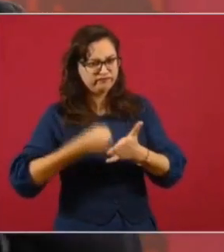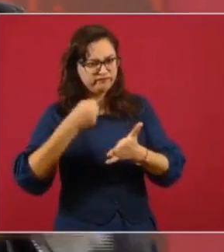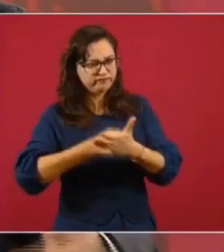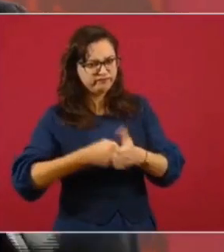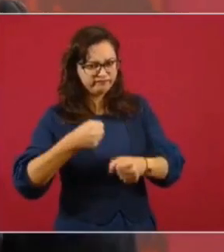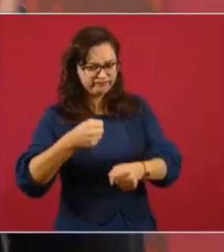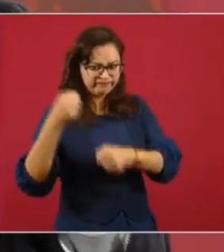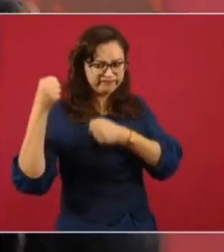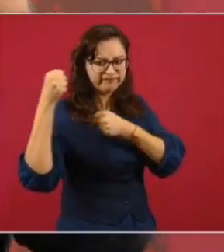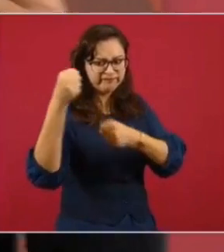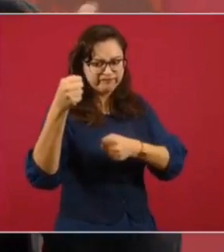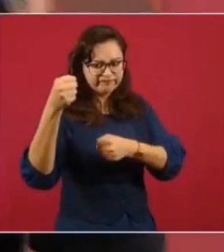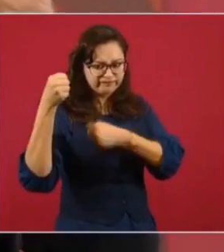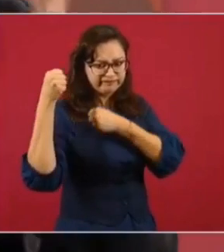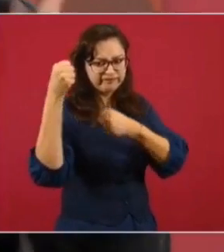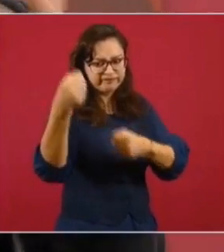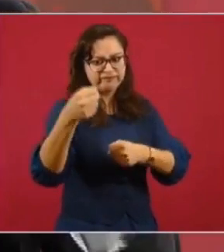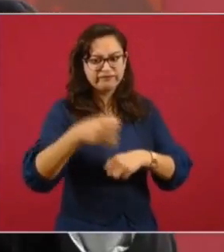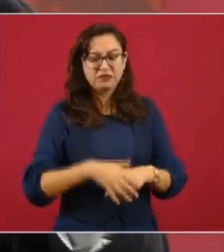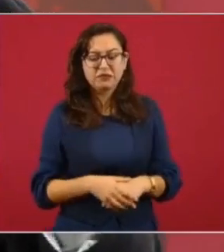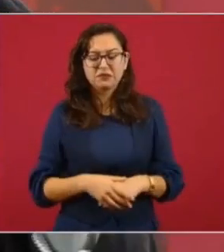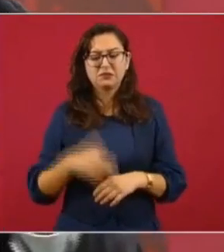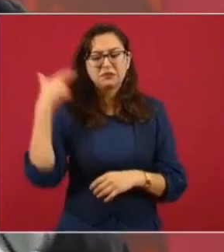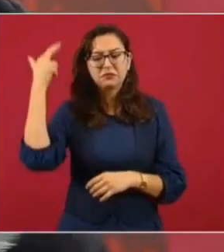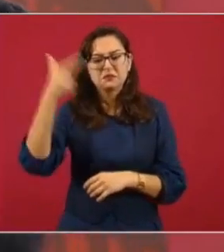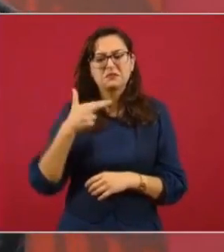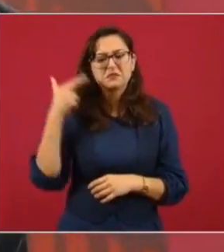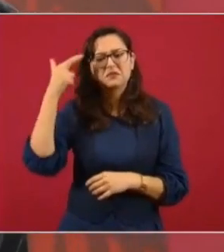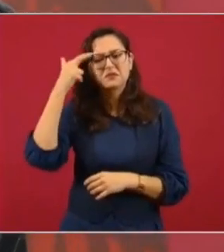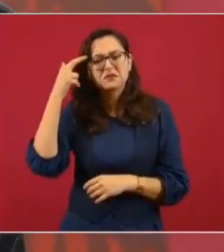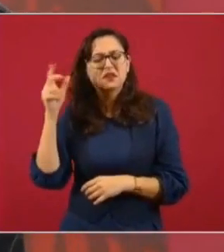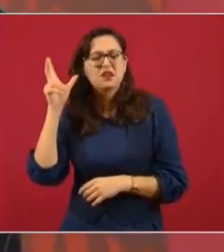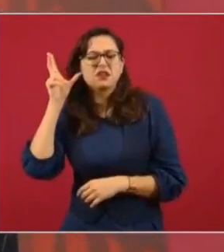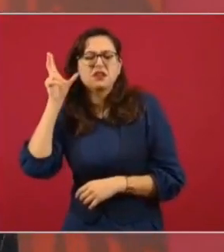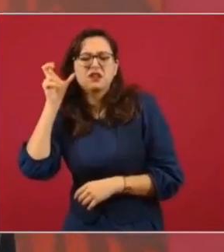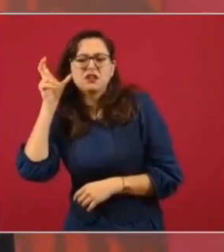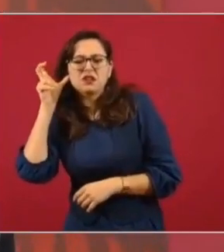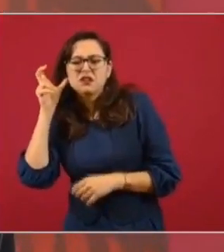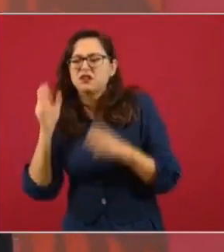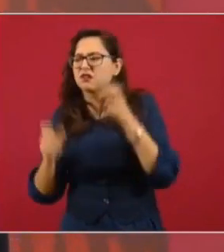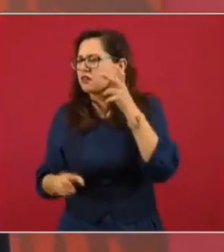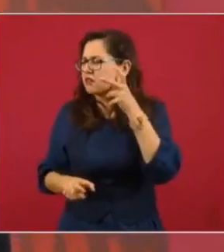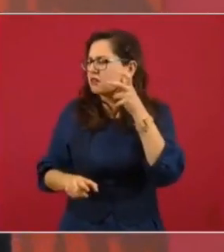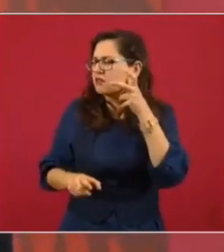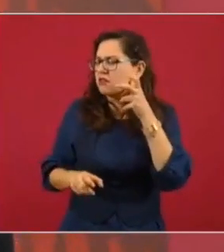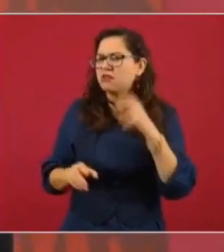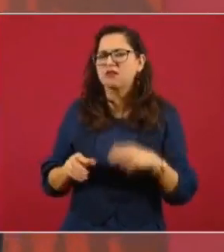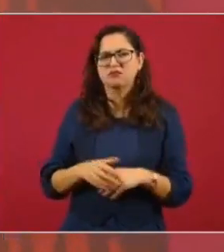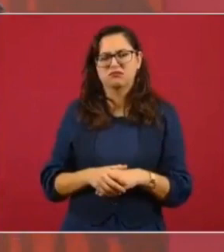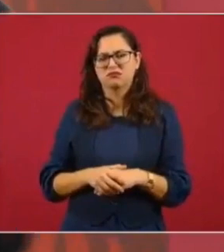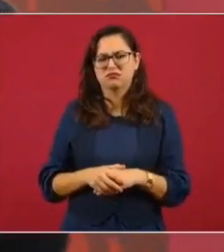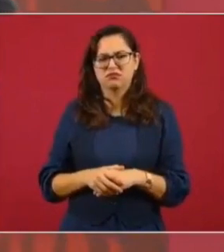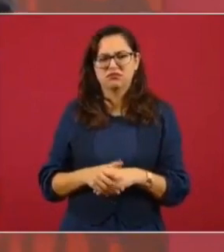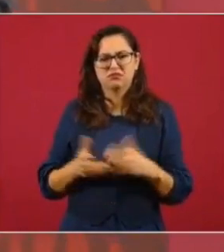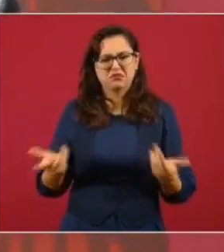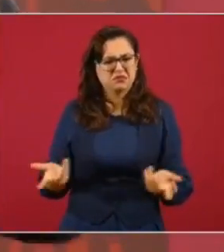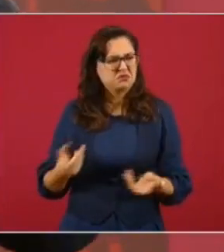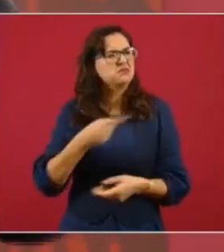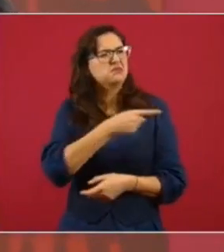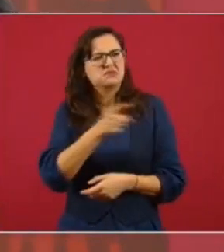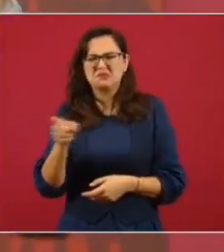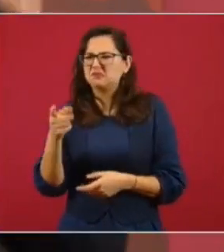y escuchaba las voces y le pidió a sus vasallos que le dijeran por qué